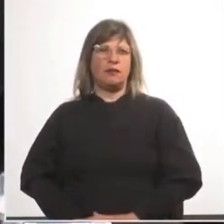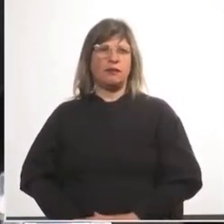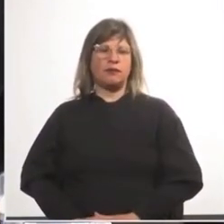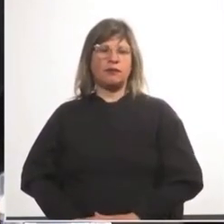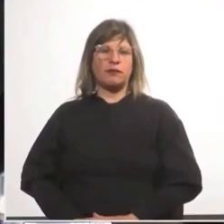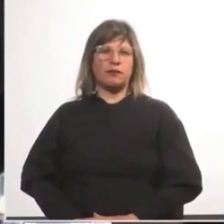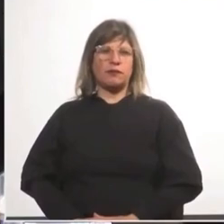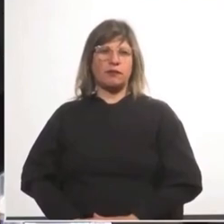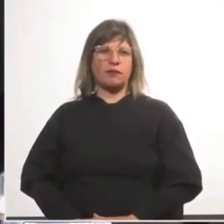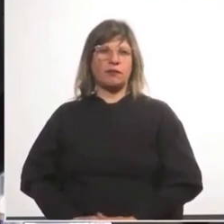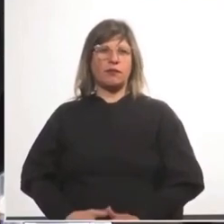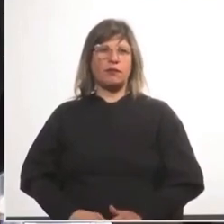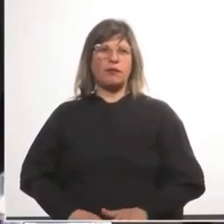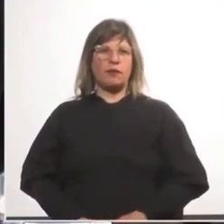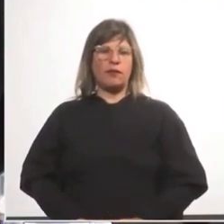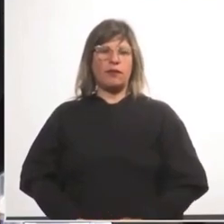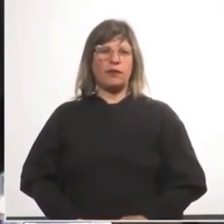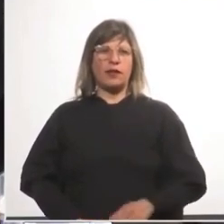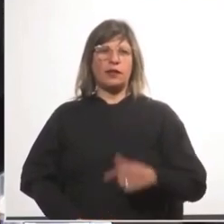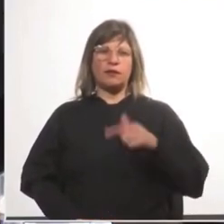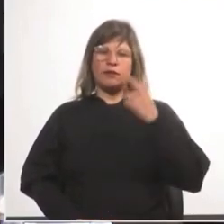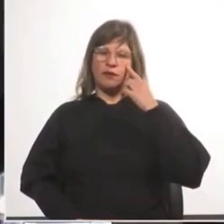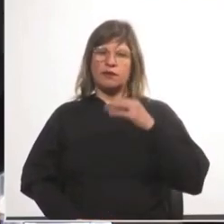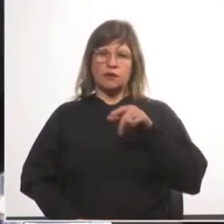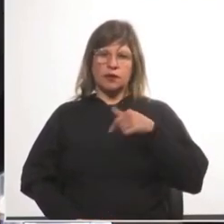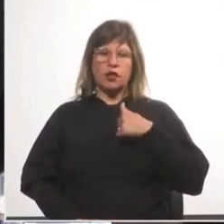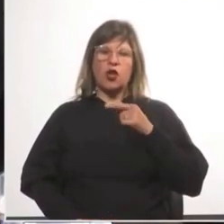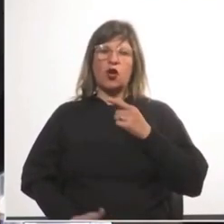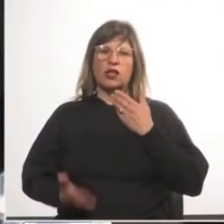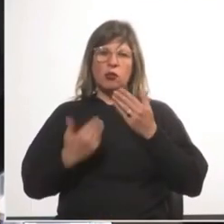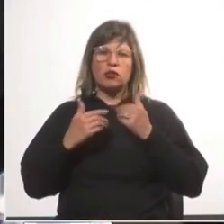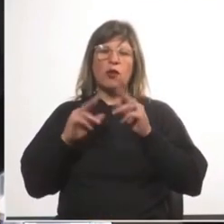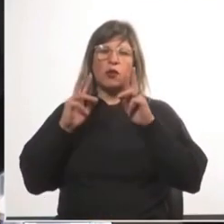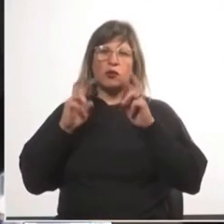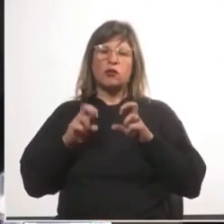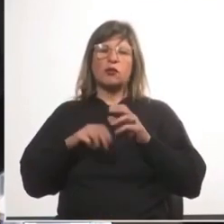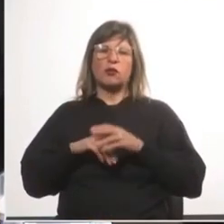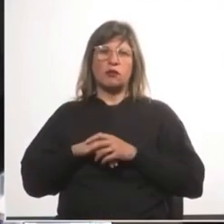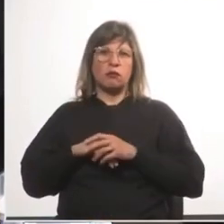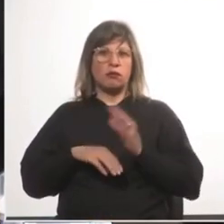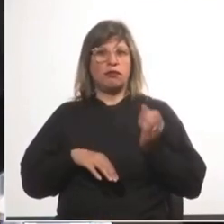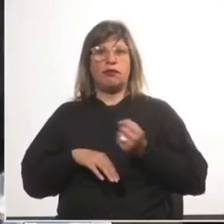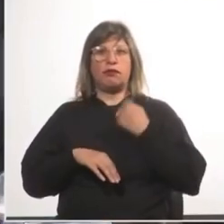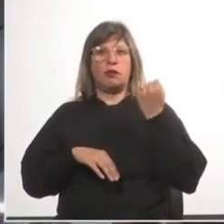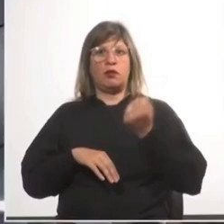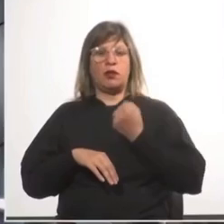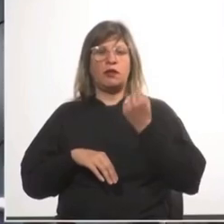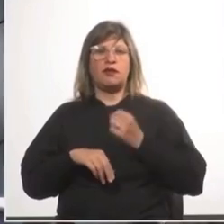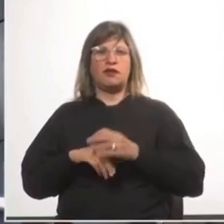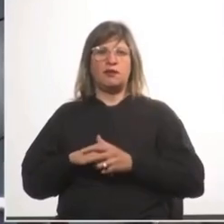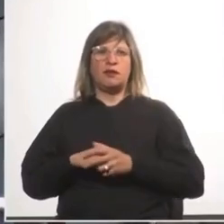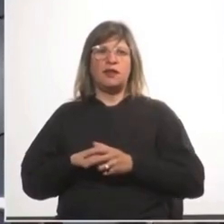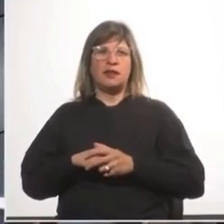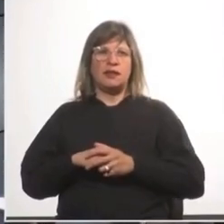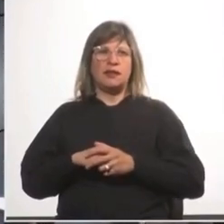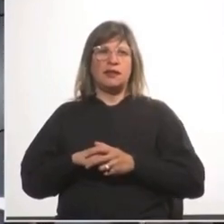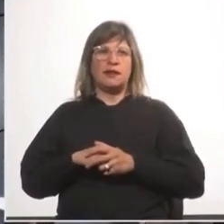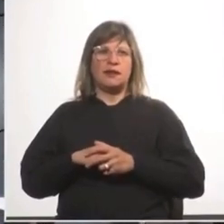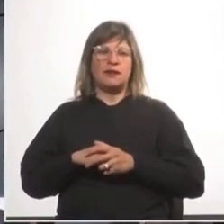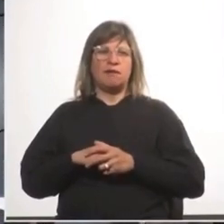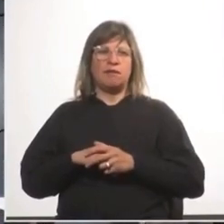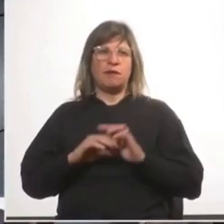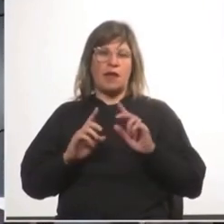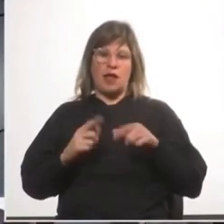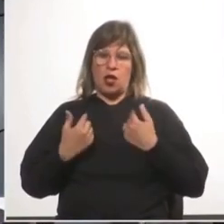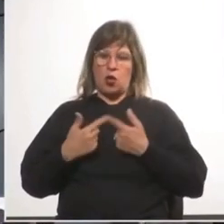Presidente, yo creo que hoy estamos abordando un tema sumamente importante que desde